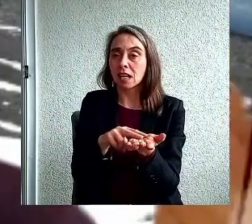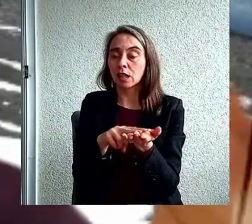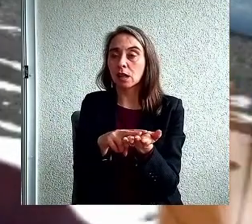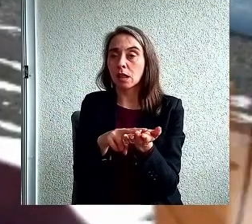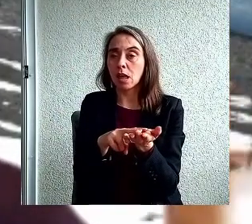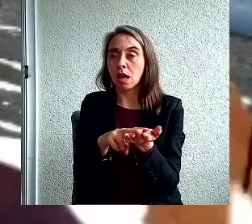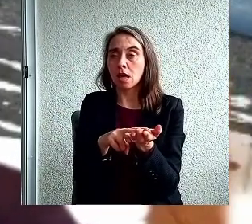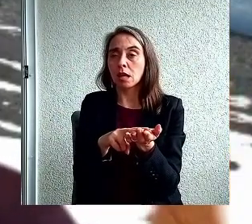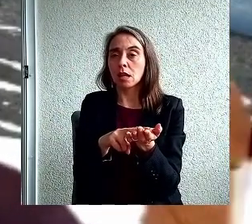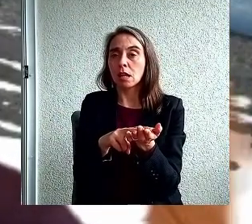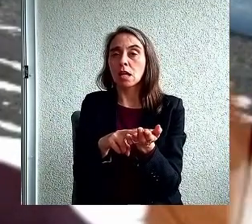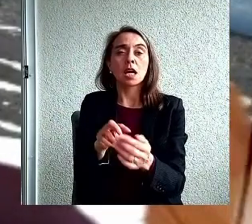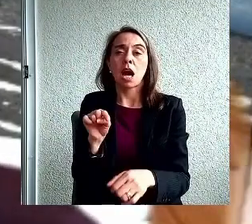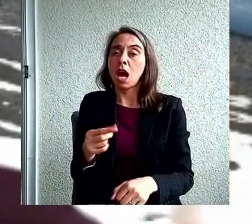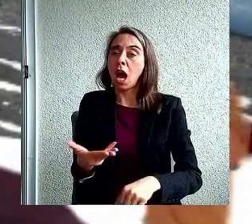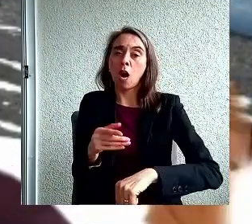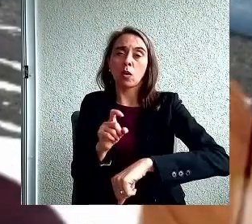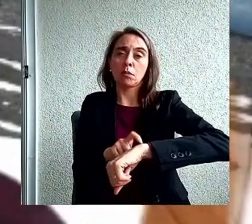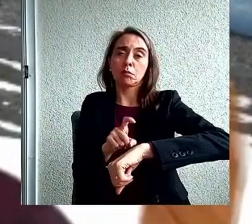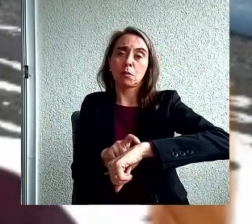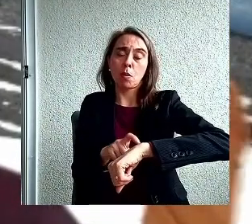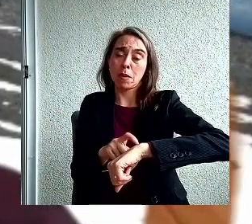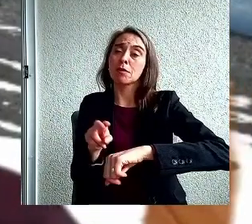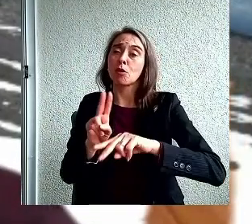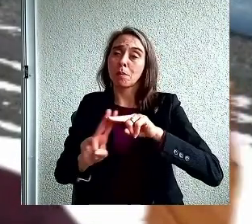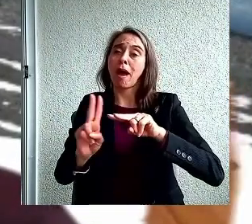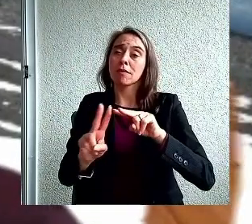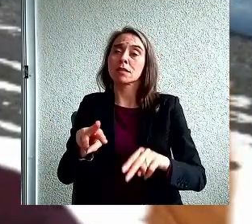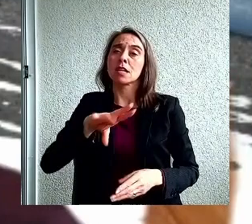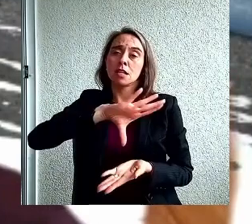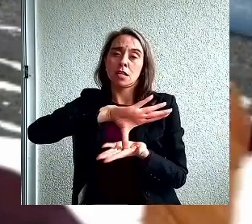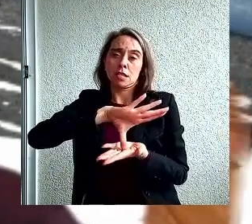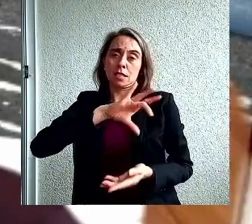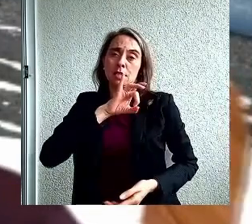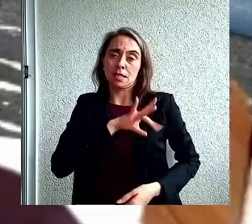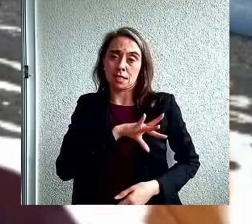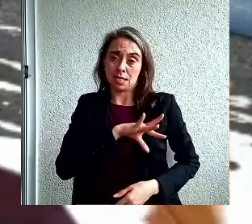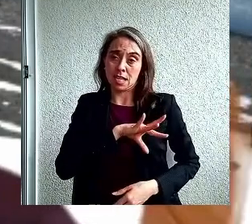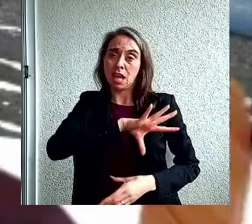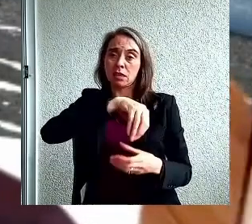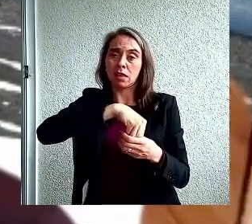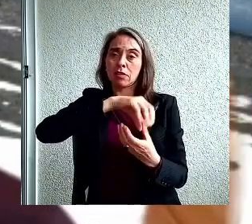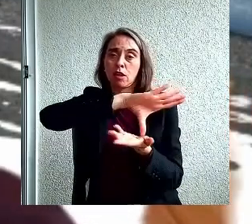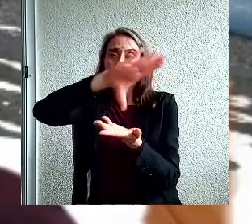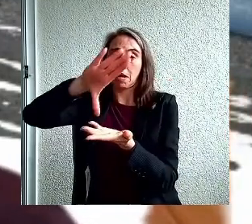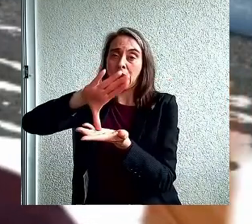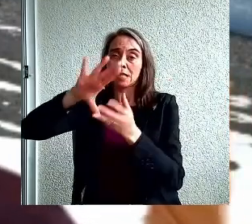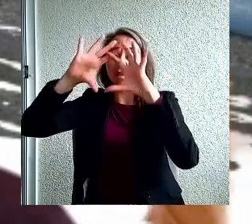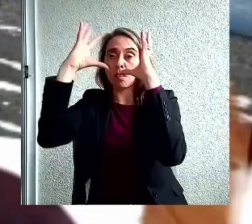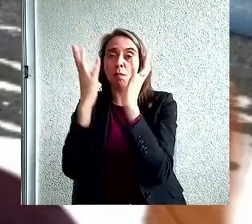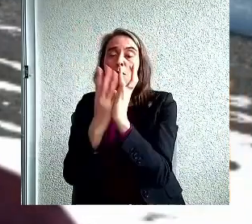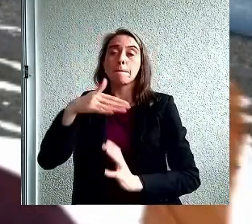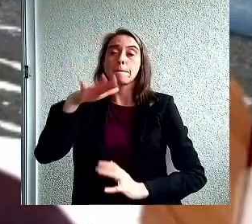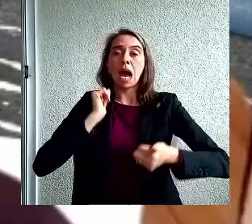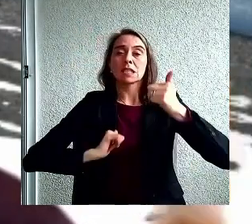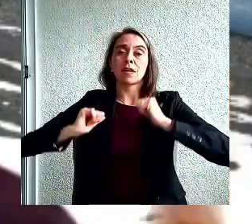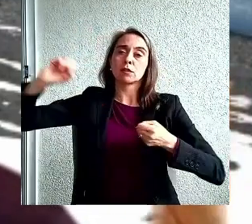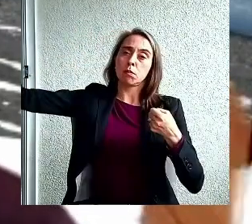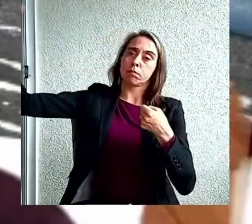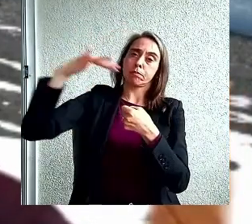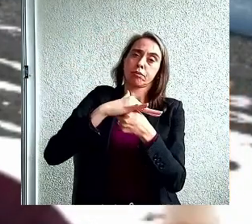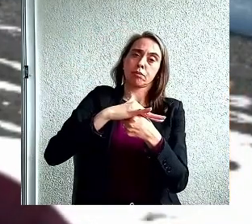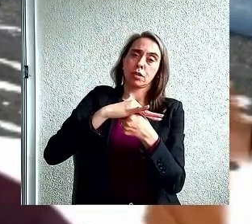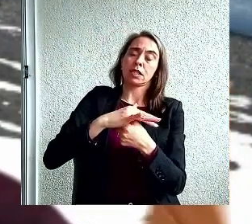va a sufrir más, somos uno de los países más vulnerables al cambio climático, ¿ya? Estamos dentro de los 10 países a nivel mundial que